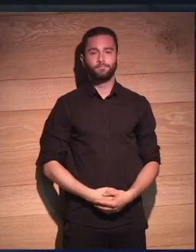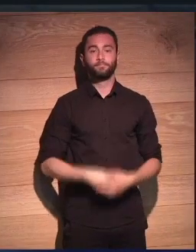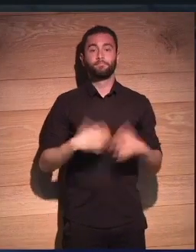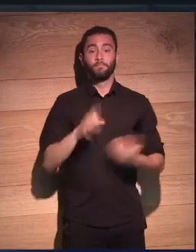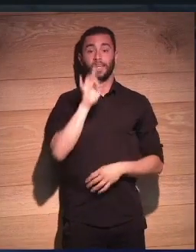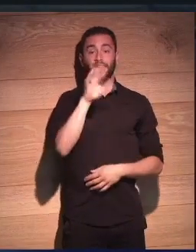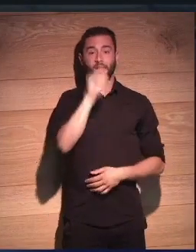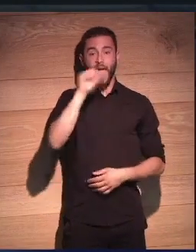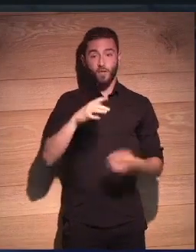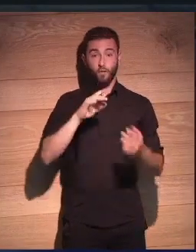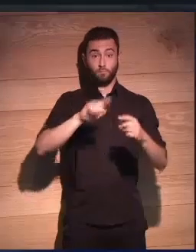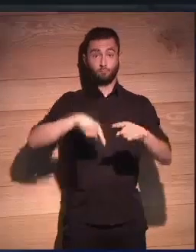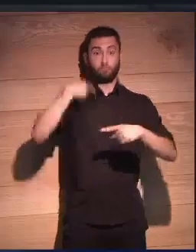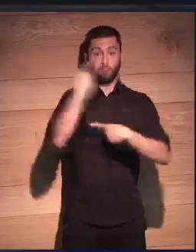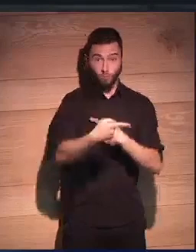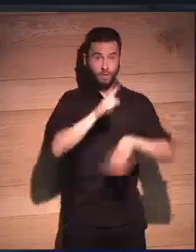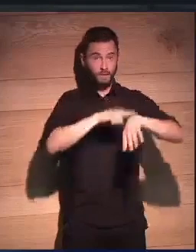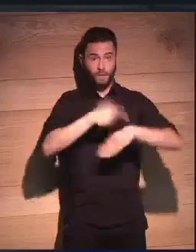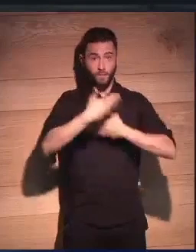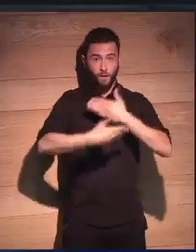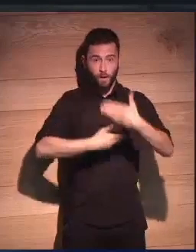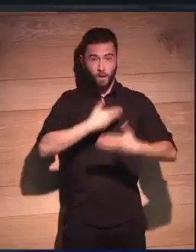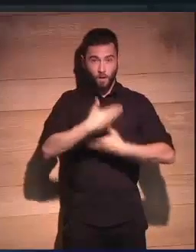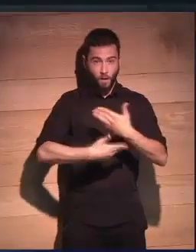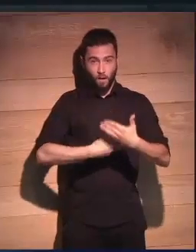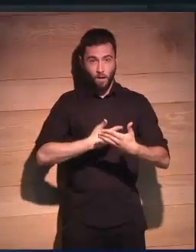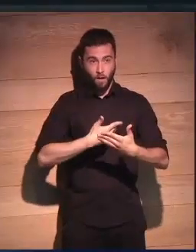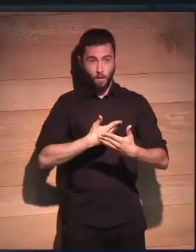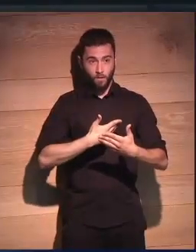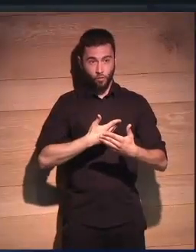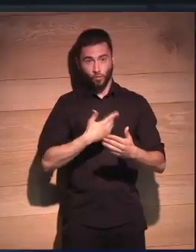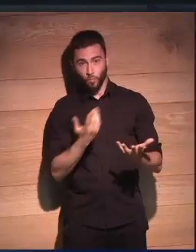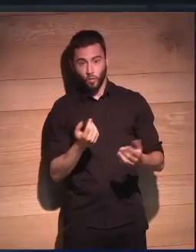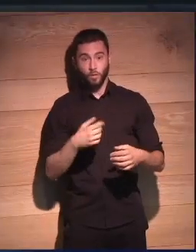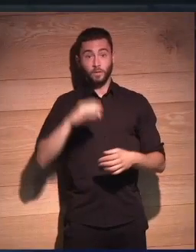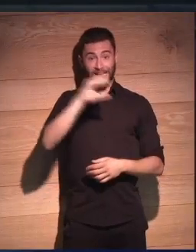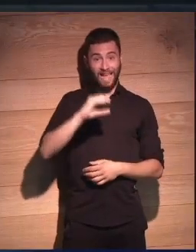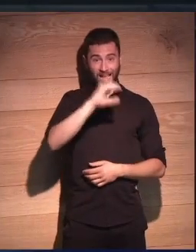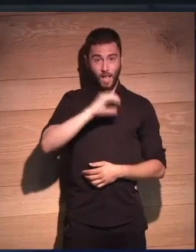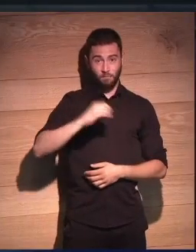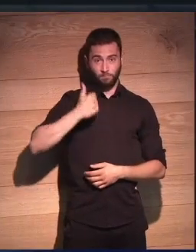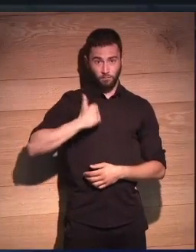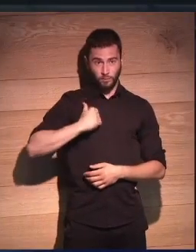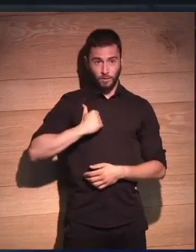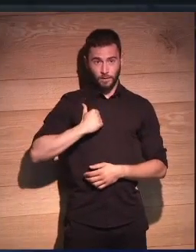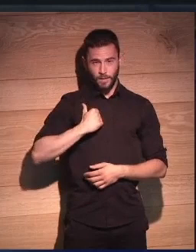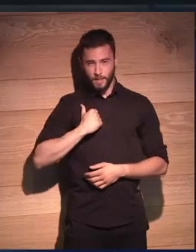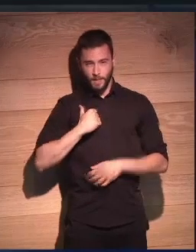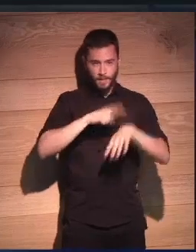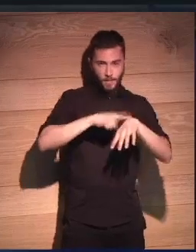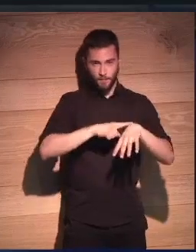15 años más tarde, el tiempo vuelve a ser, de algún modo, la levadura, ¿no?, con la que Cal